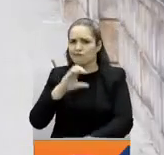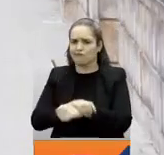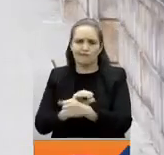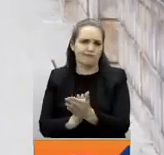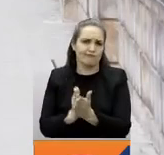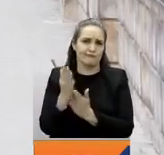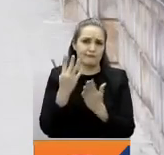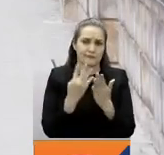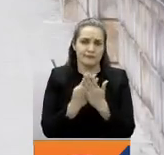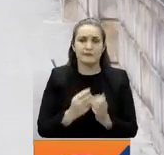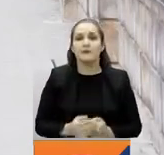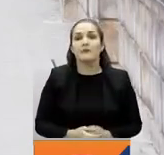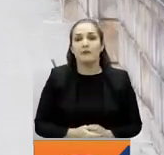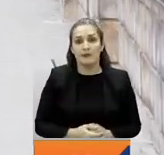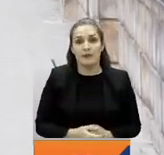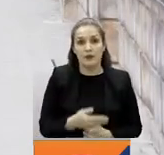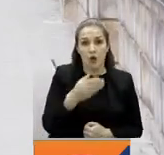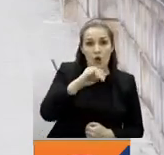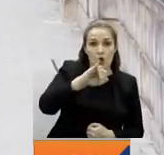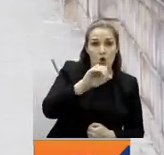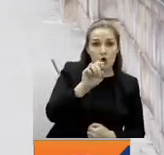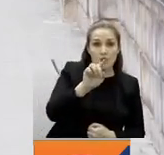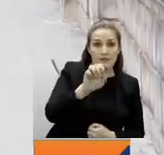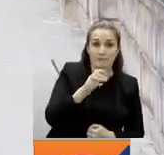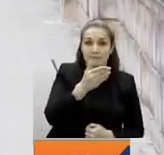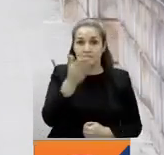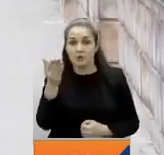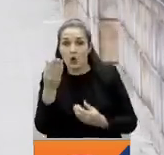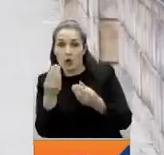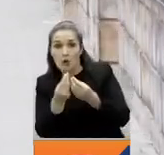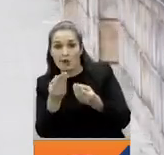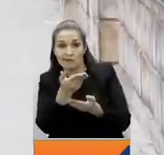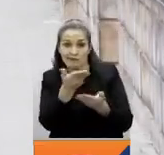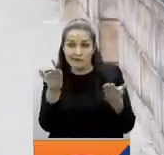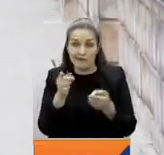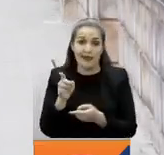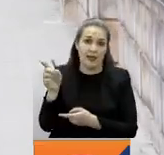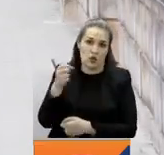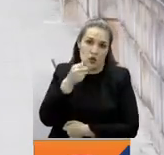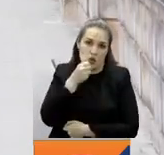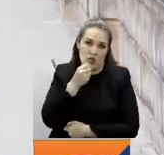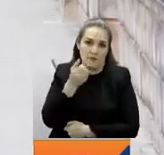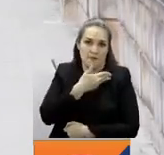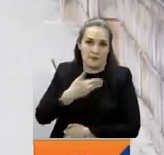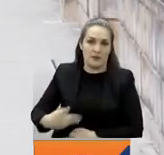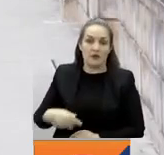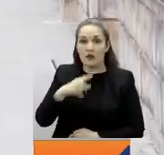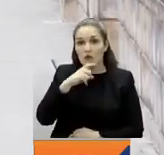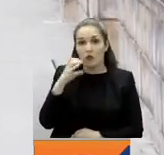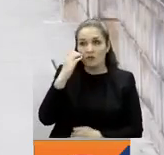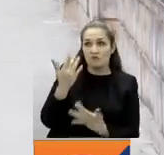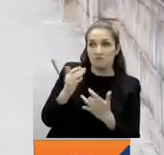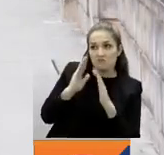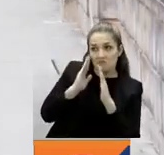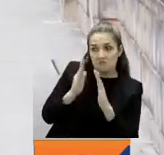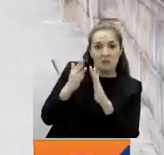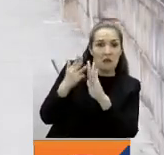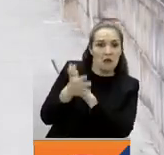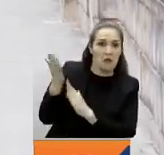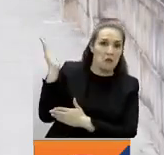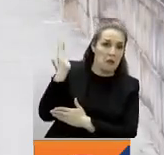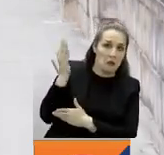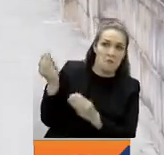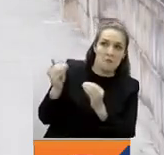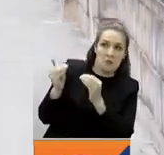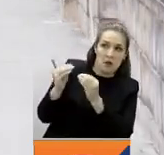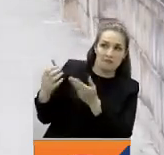José Fernando y compañeros, pues estas son las noticias que en las últimas horas ha entregado el presidente de la República. Seguiremos atentos a todos sus pronunciamientos acá desde la